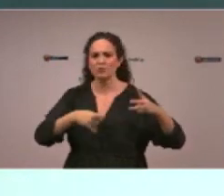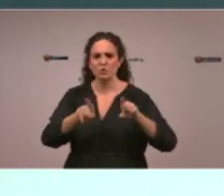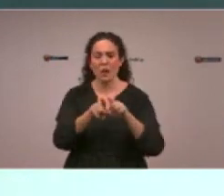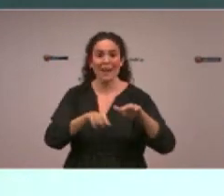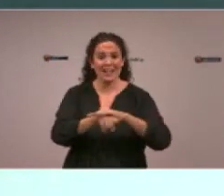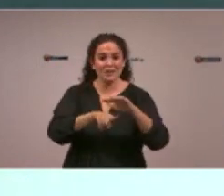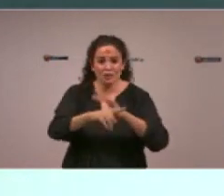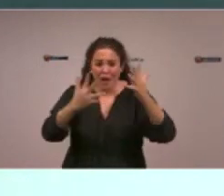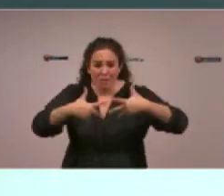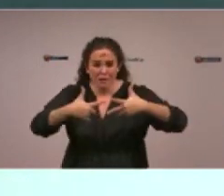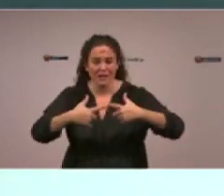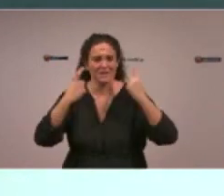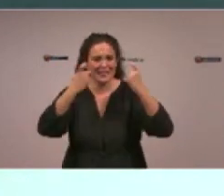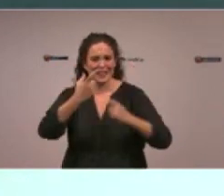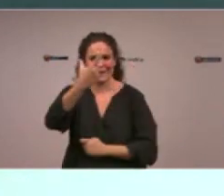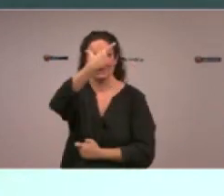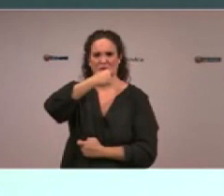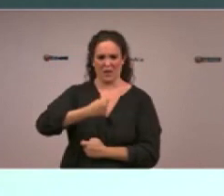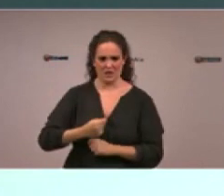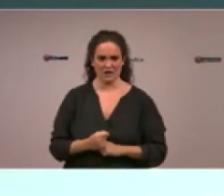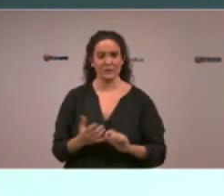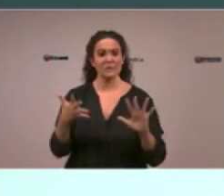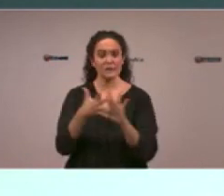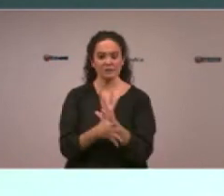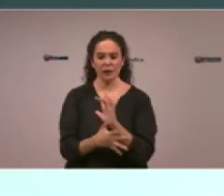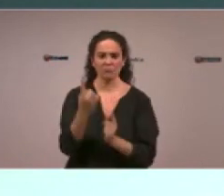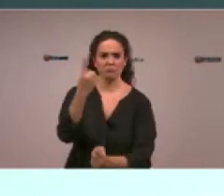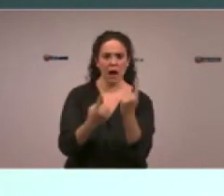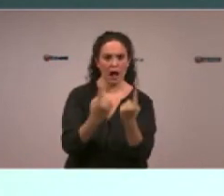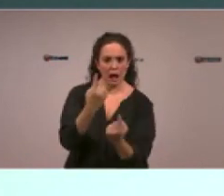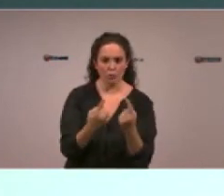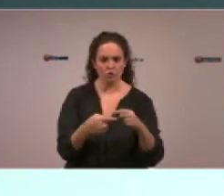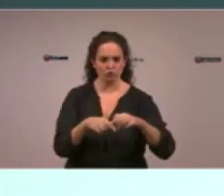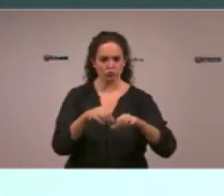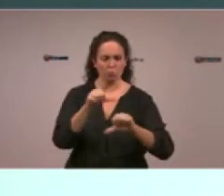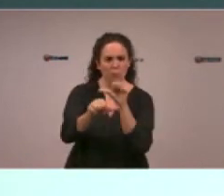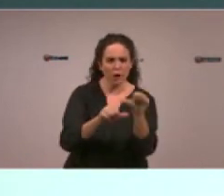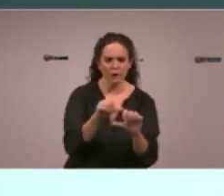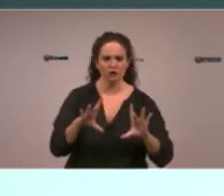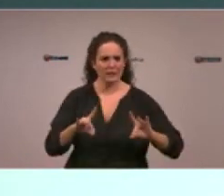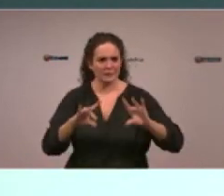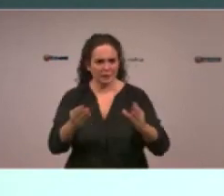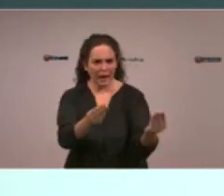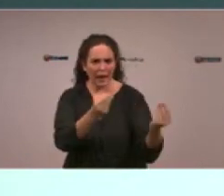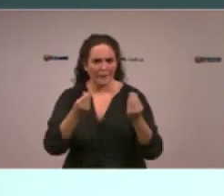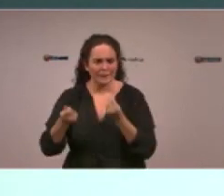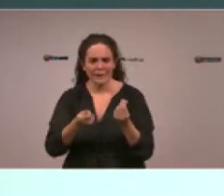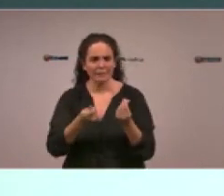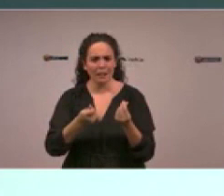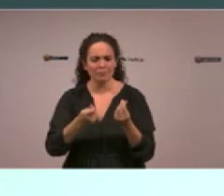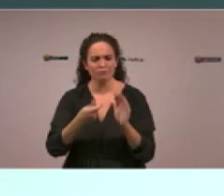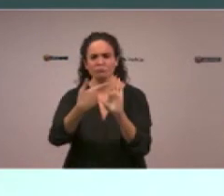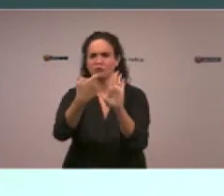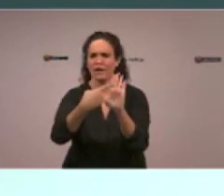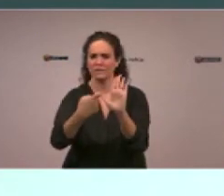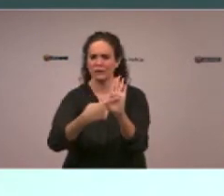tramitación administrativa. Es decir, se unifican algunos de los procedimientos de intervención ambiental y suprimimos